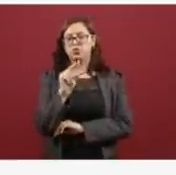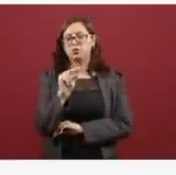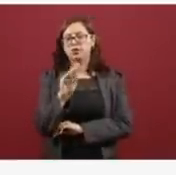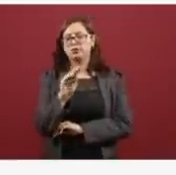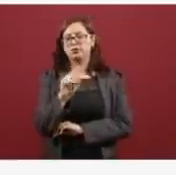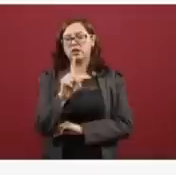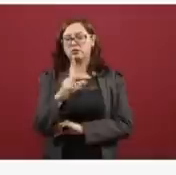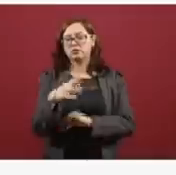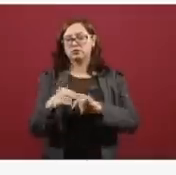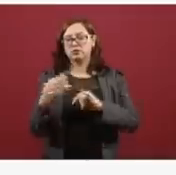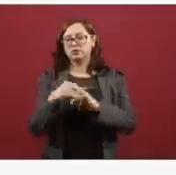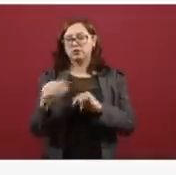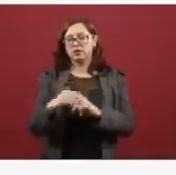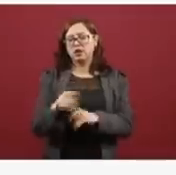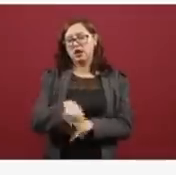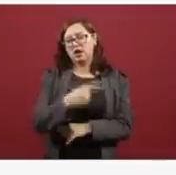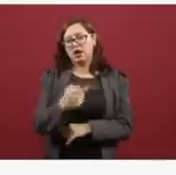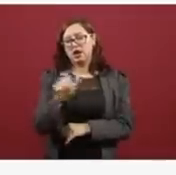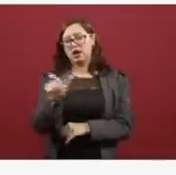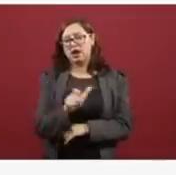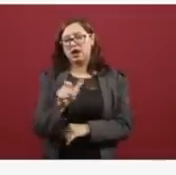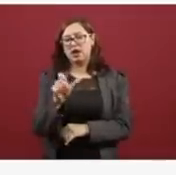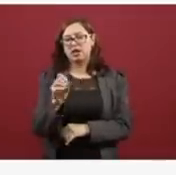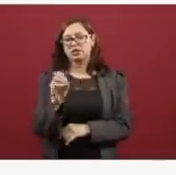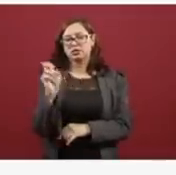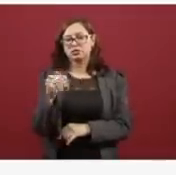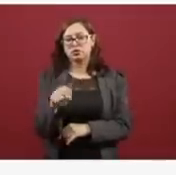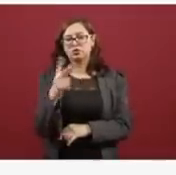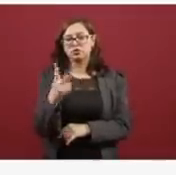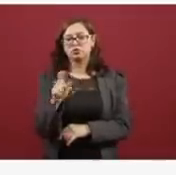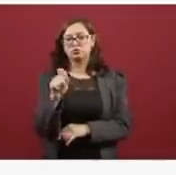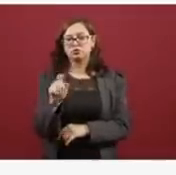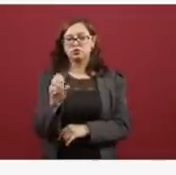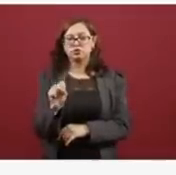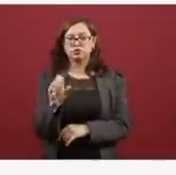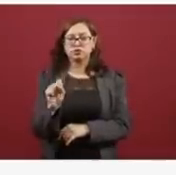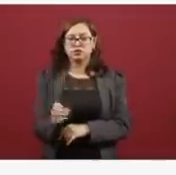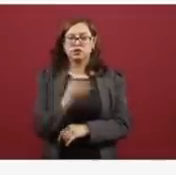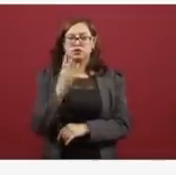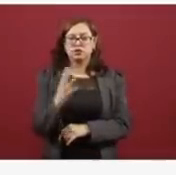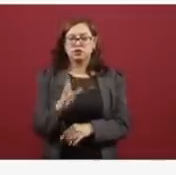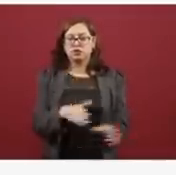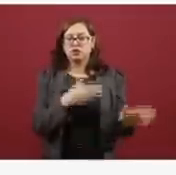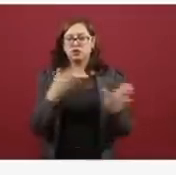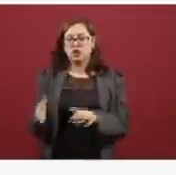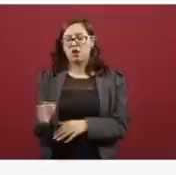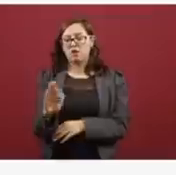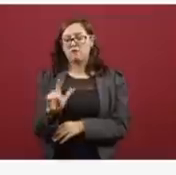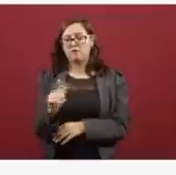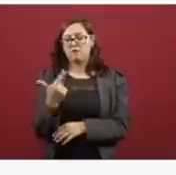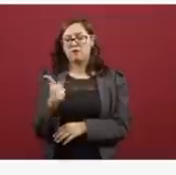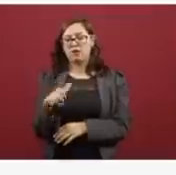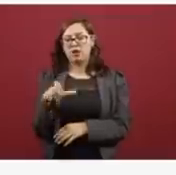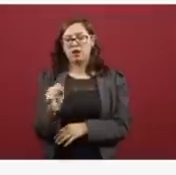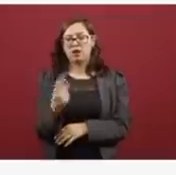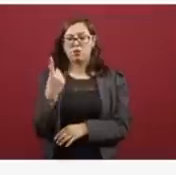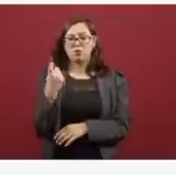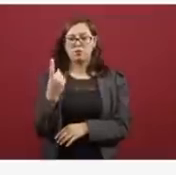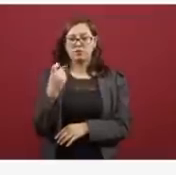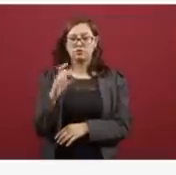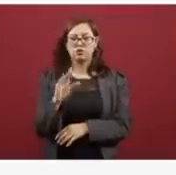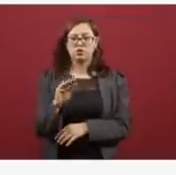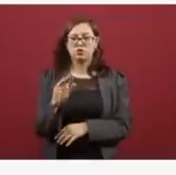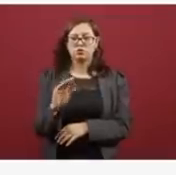centavos al litro exxonmobil sube 2.64 al litro y pulgas un peso con